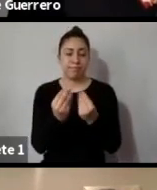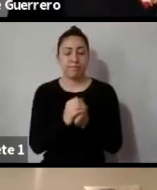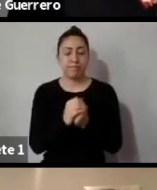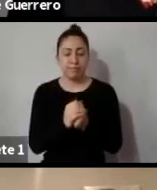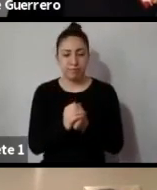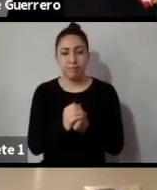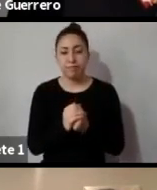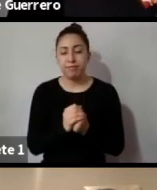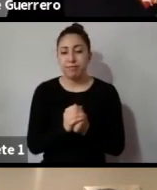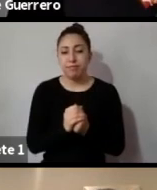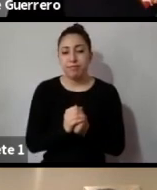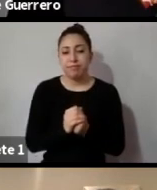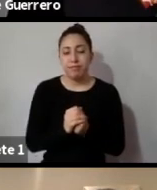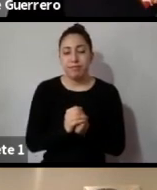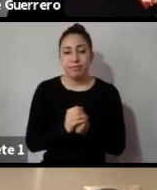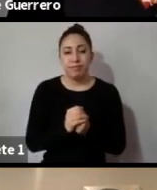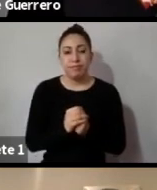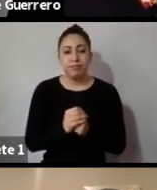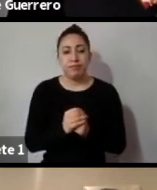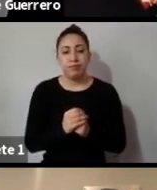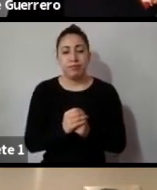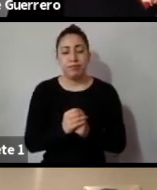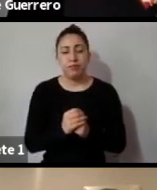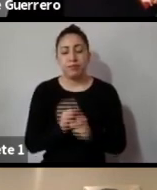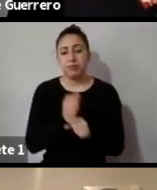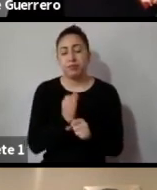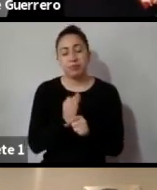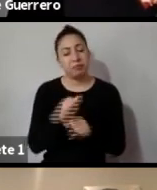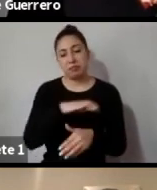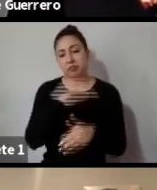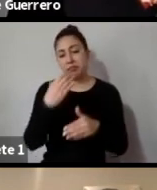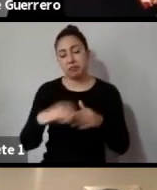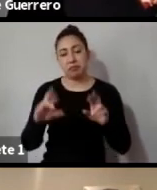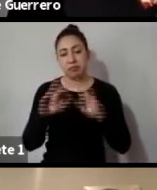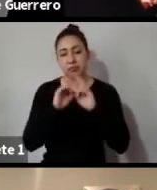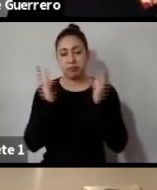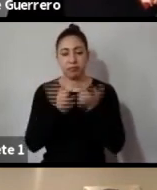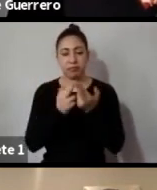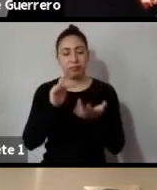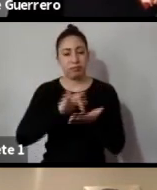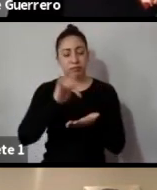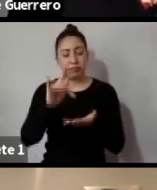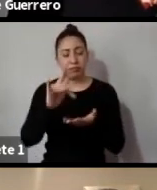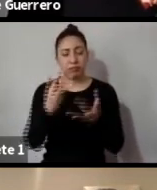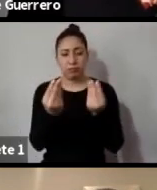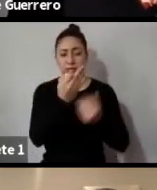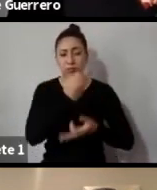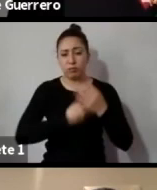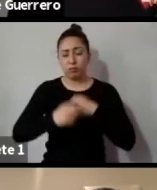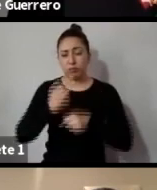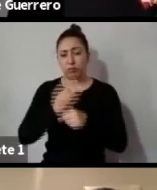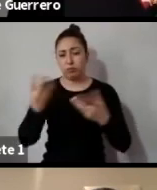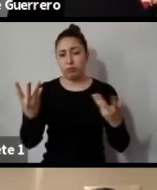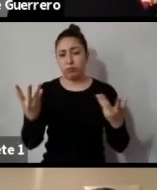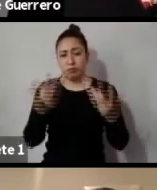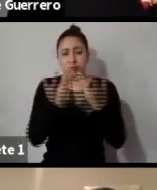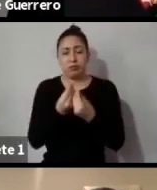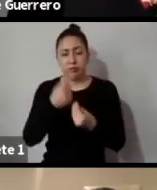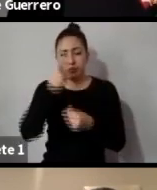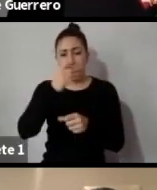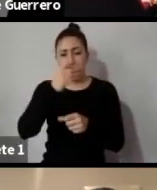ningún comentario, estaremos dando entonces por terminada esta sesión. Agradezco su presencia para